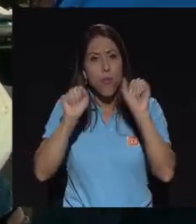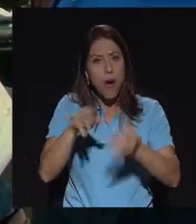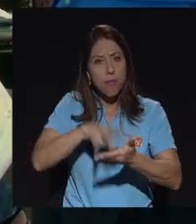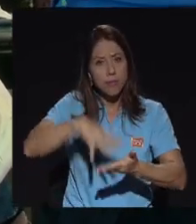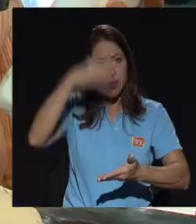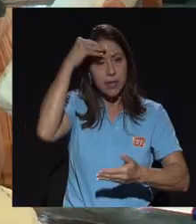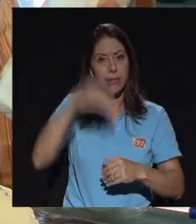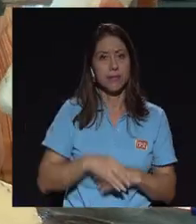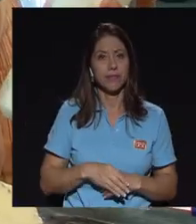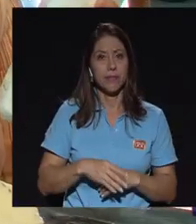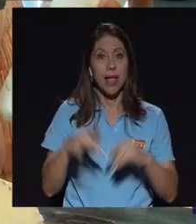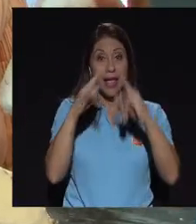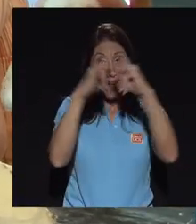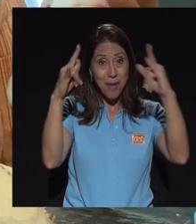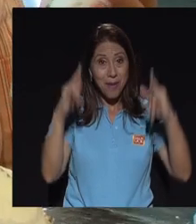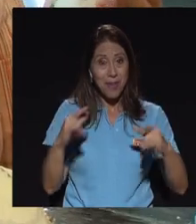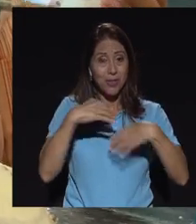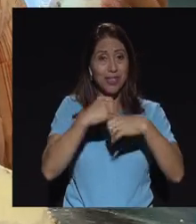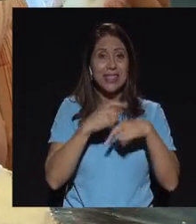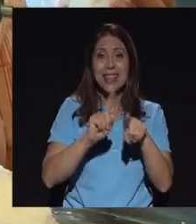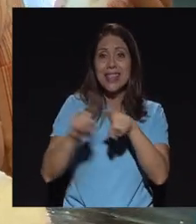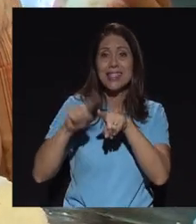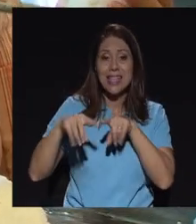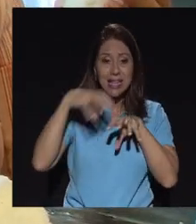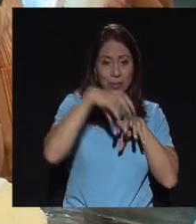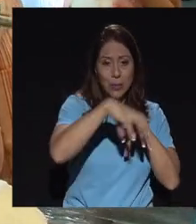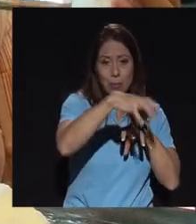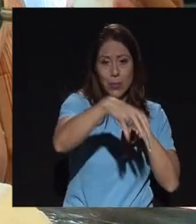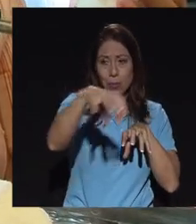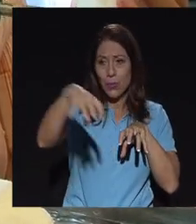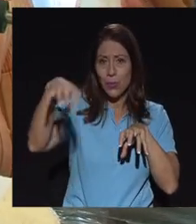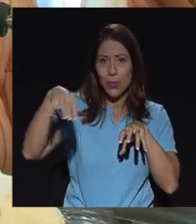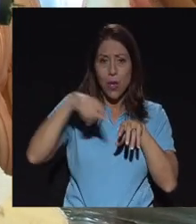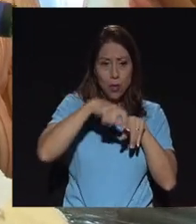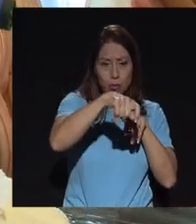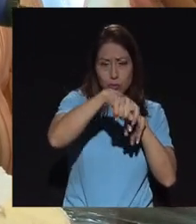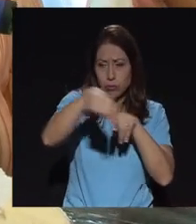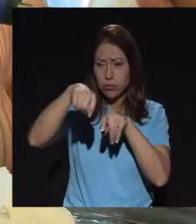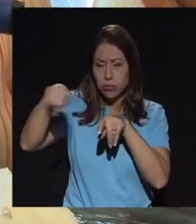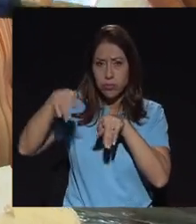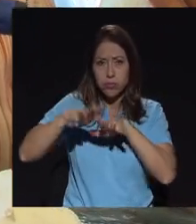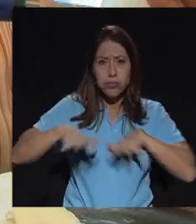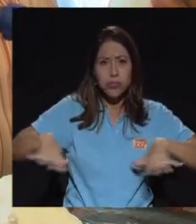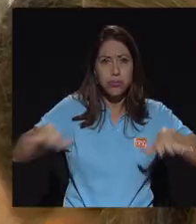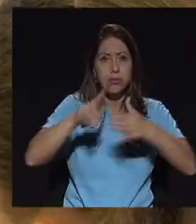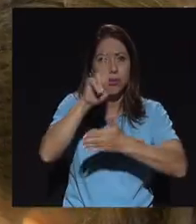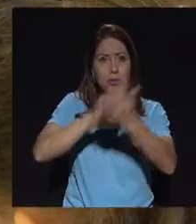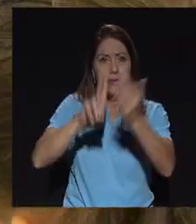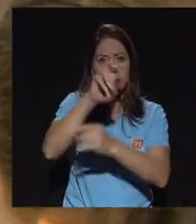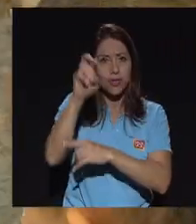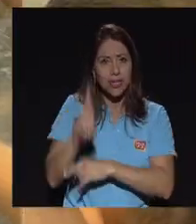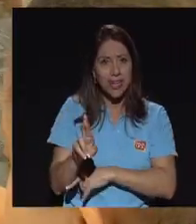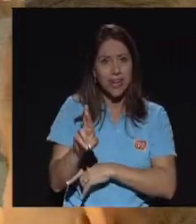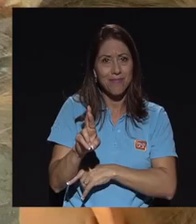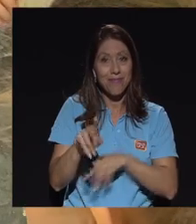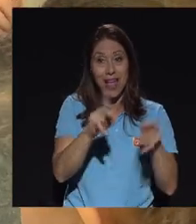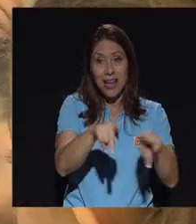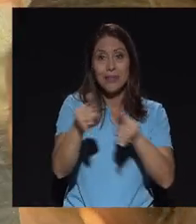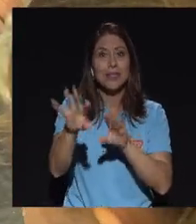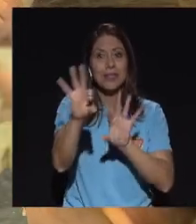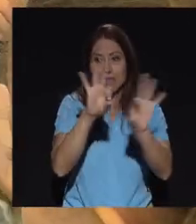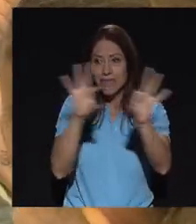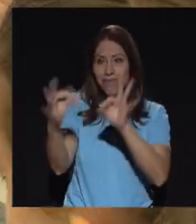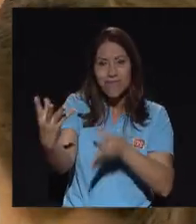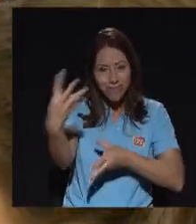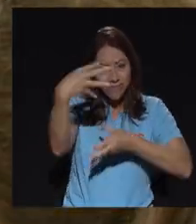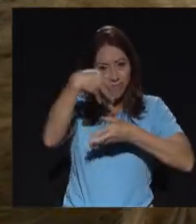aprender. Los campamentos se desarrollan en las distintas sedes y recintos de la Universidad de Costa Rica, donde se invita a las personas